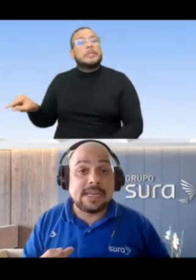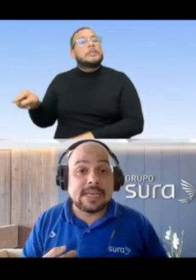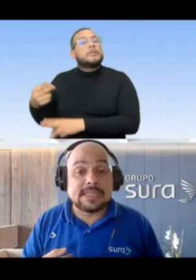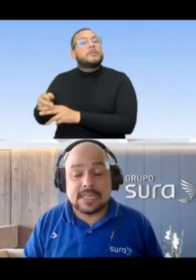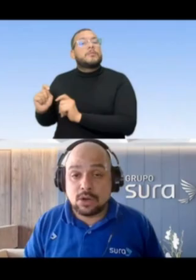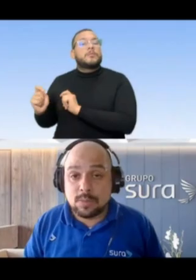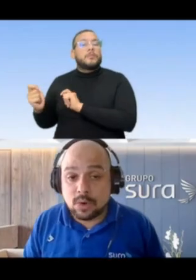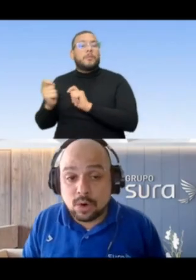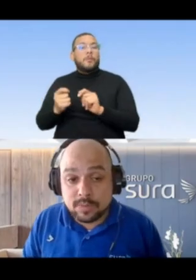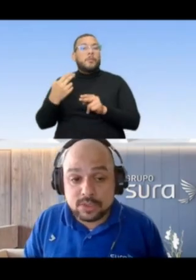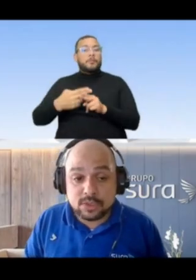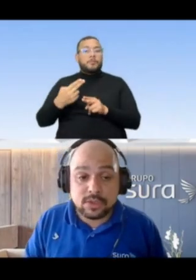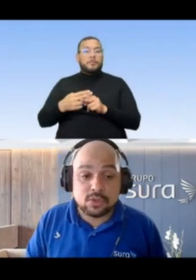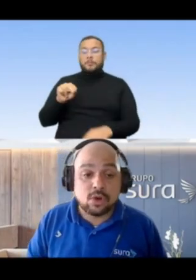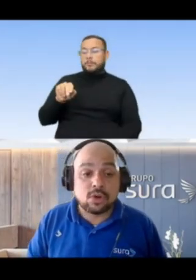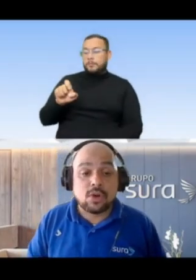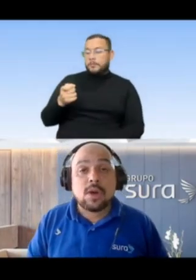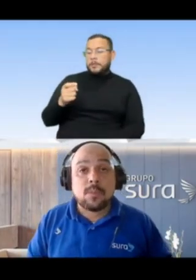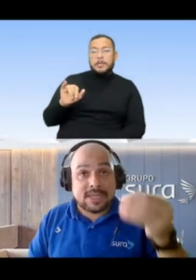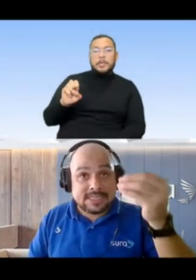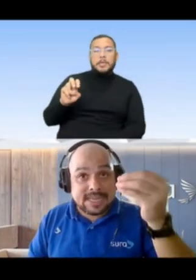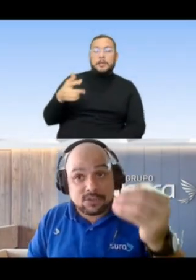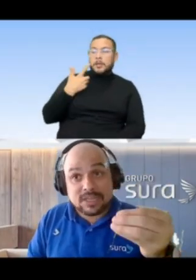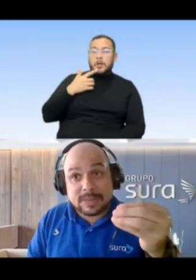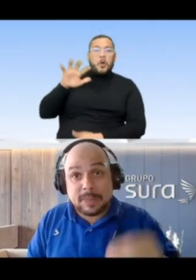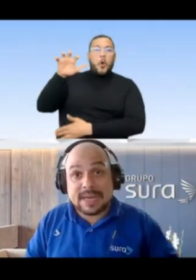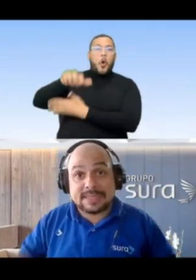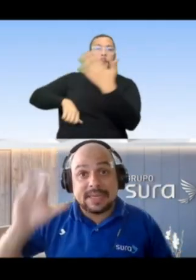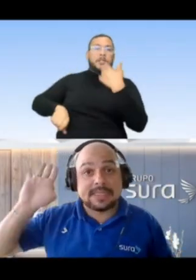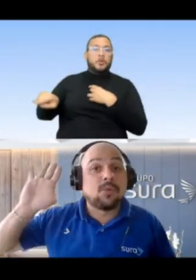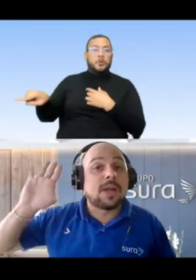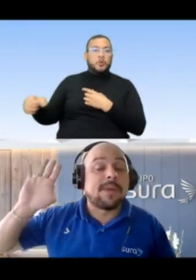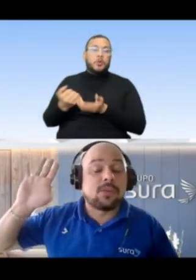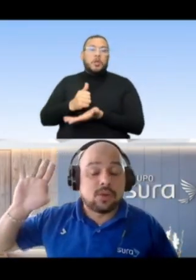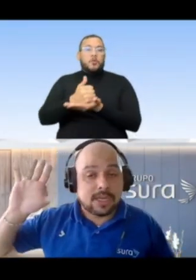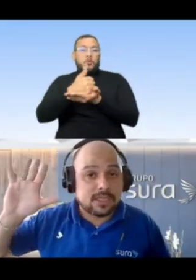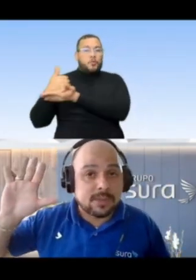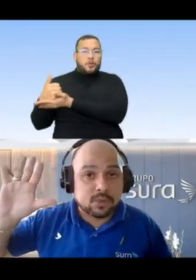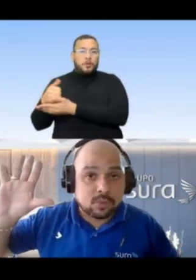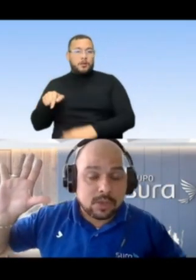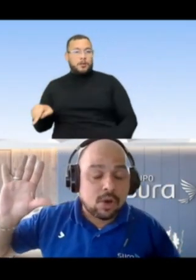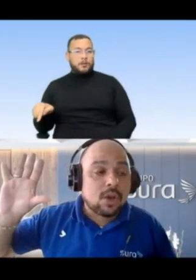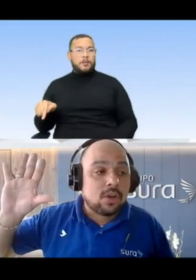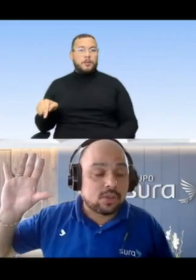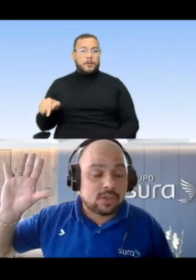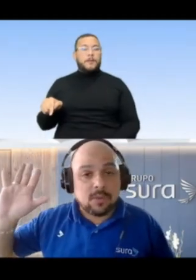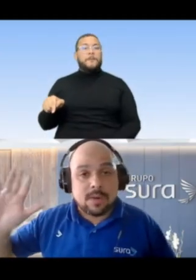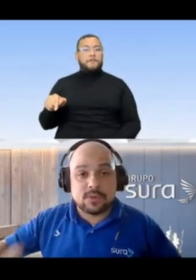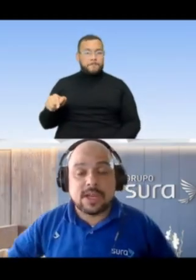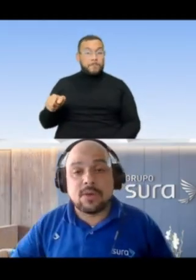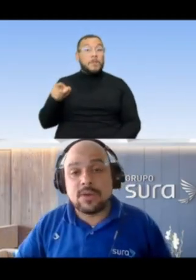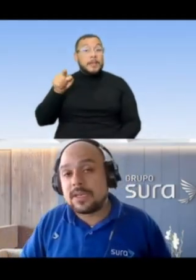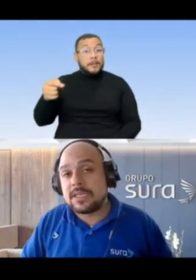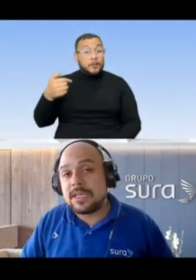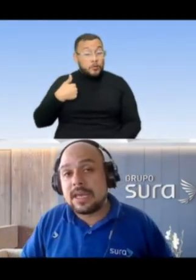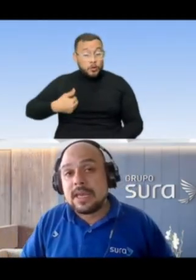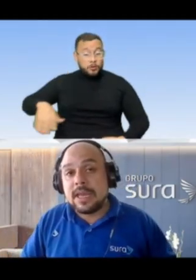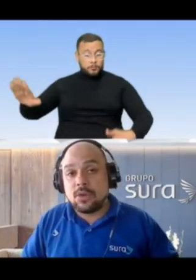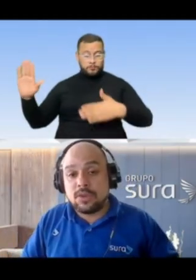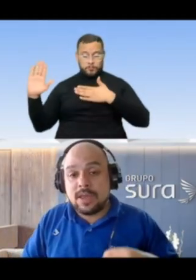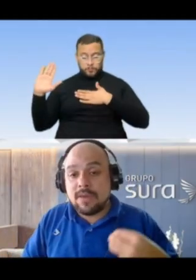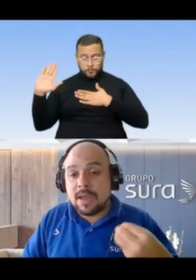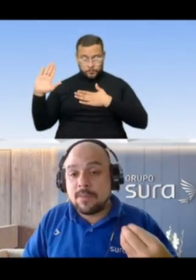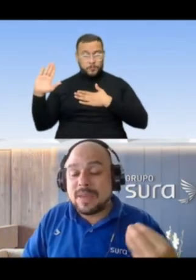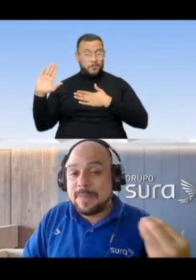considerada esa negligencia como omisión de socorro, porque es que eso hace parte de ese juramento que hicimos cuando nos graduamos de la